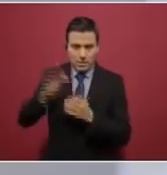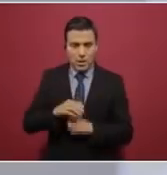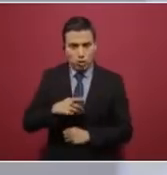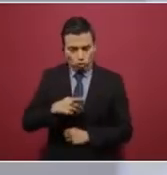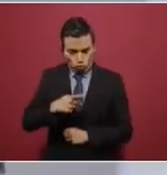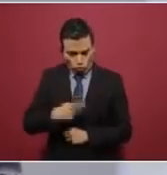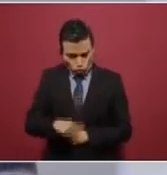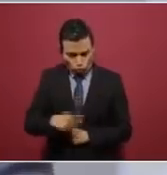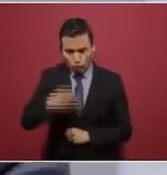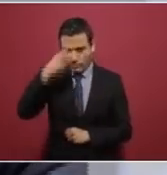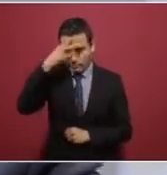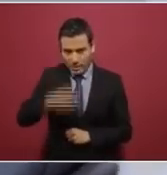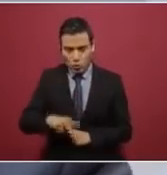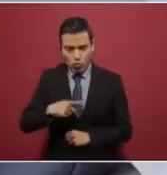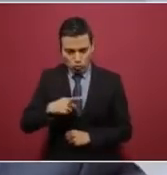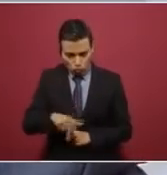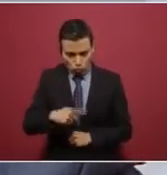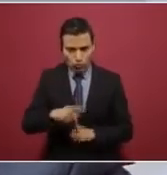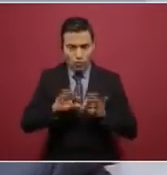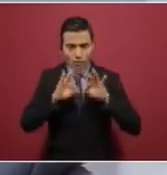propio